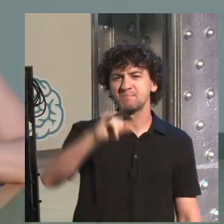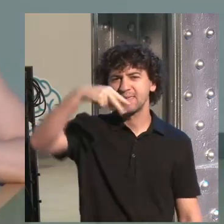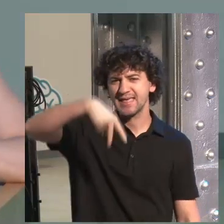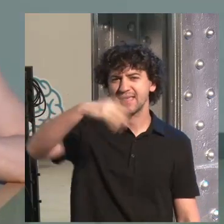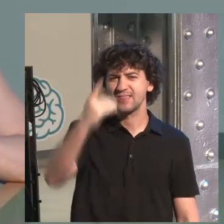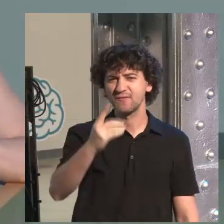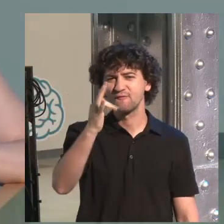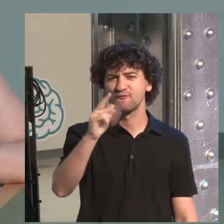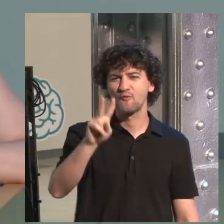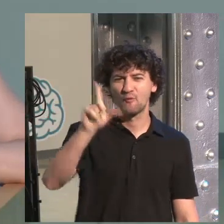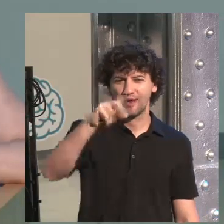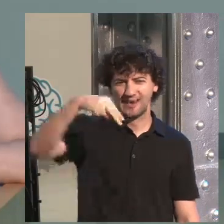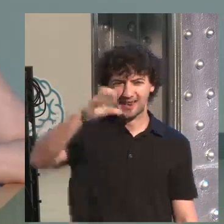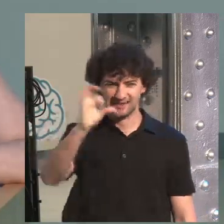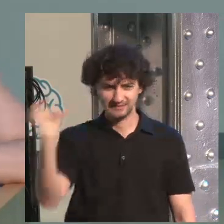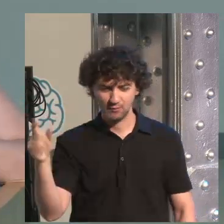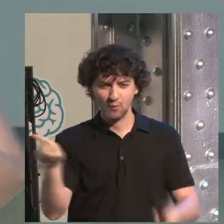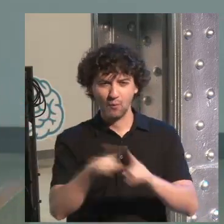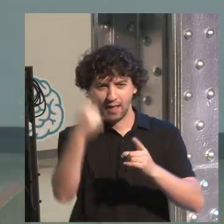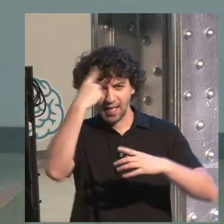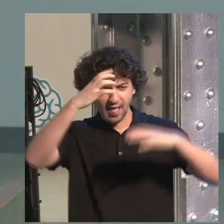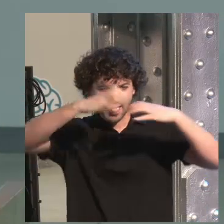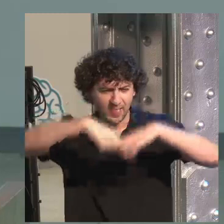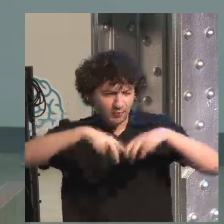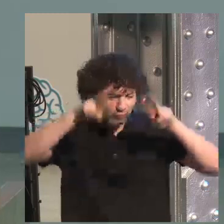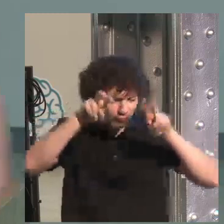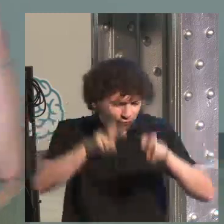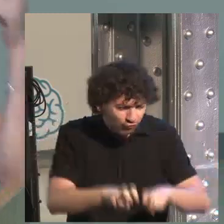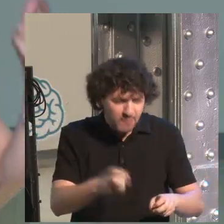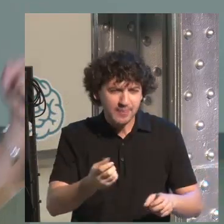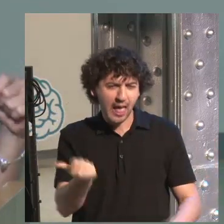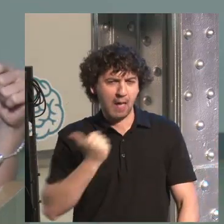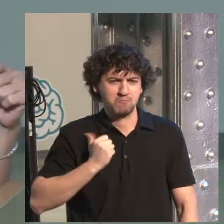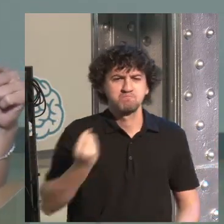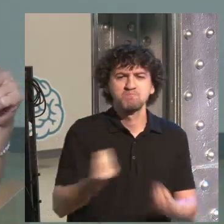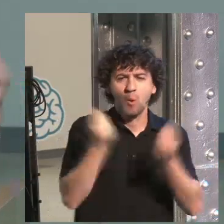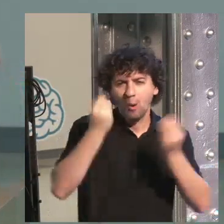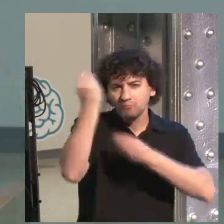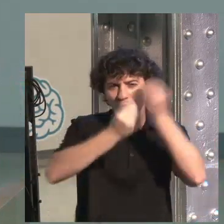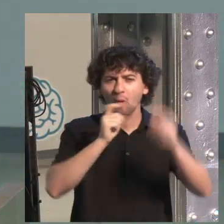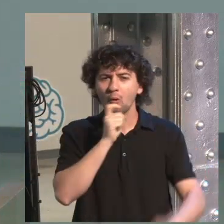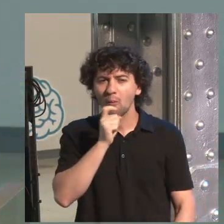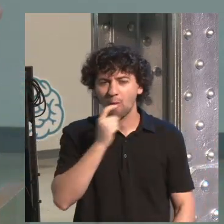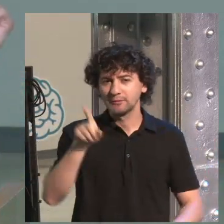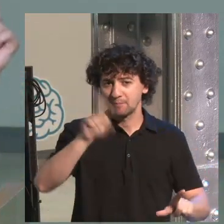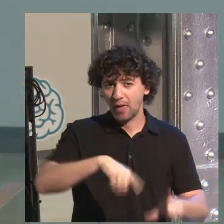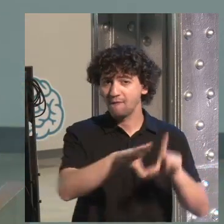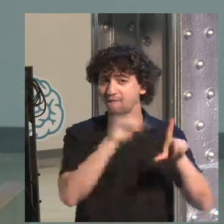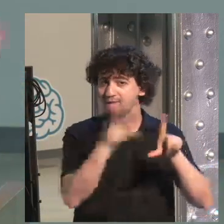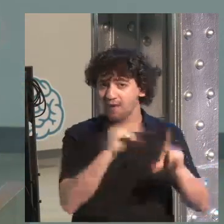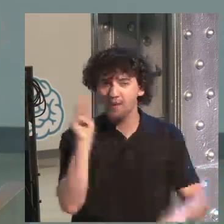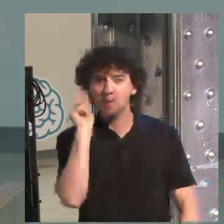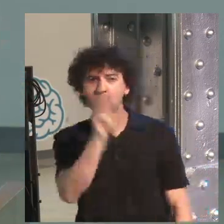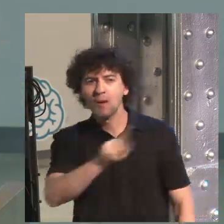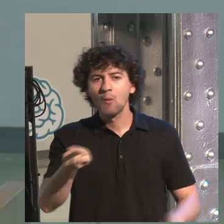Cómo exprimir nuestro cerebro y cómo aprender a pensar. Tenemos vídeos donde vamos a encontrar dónde están